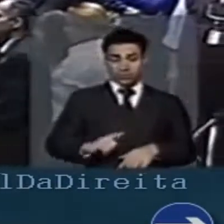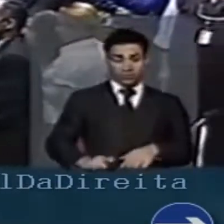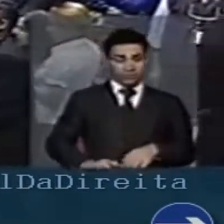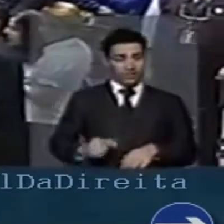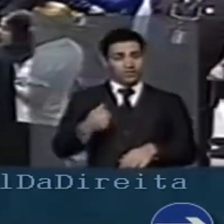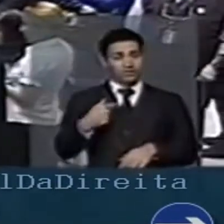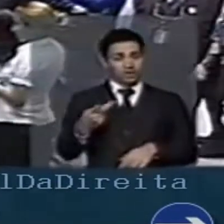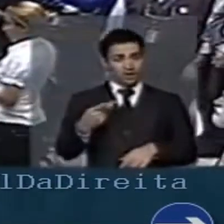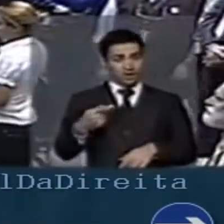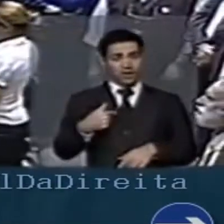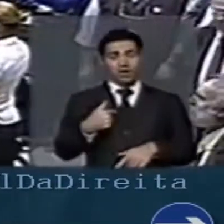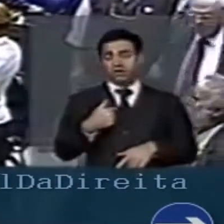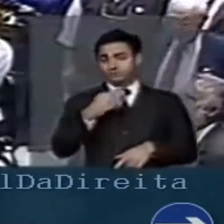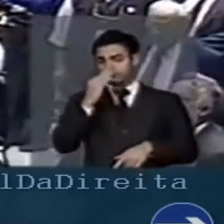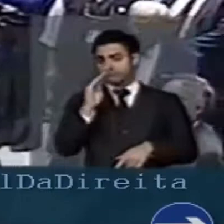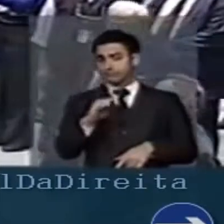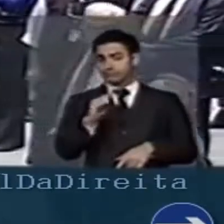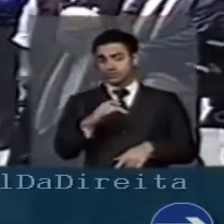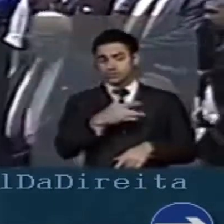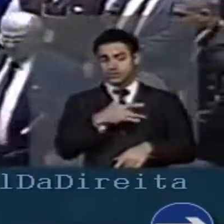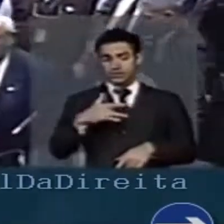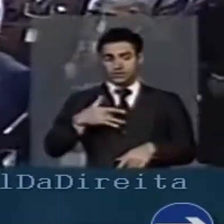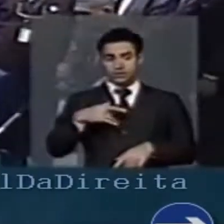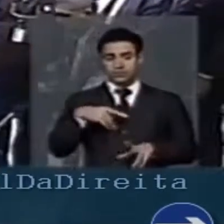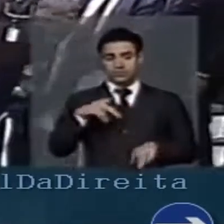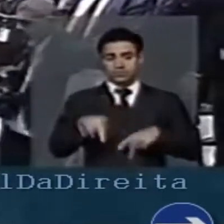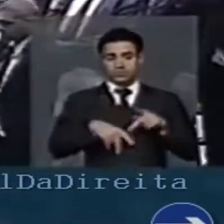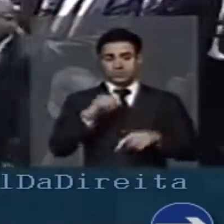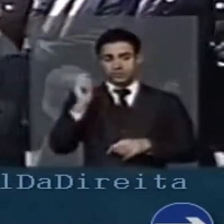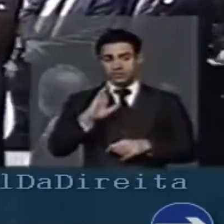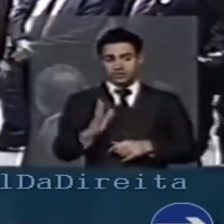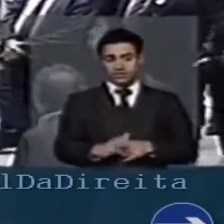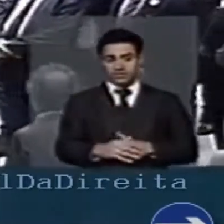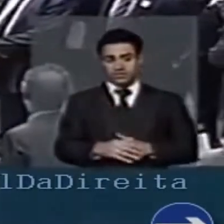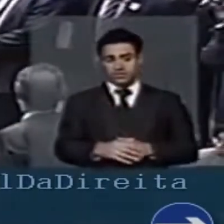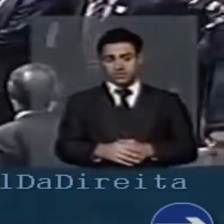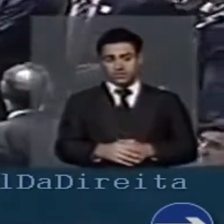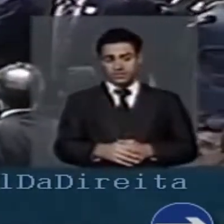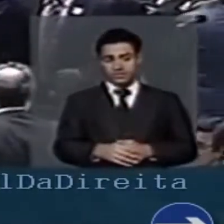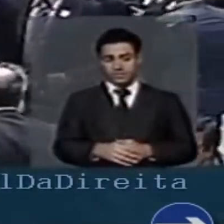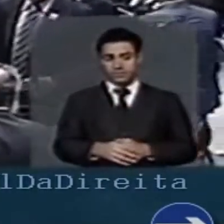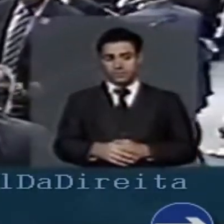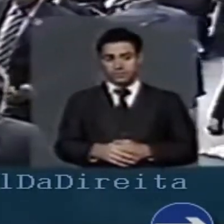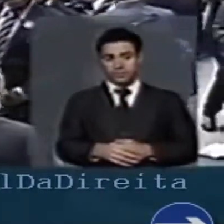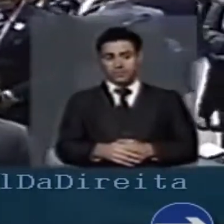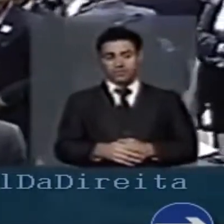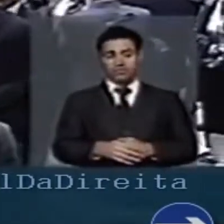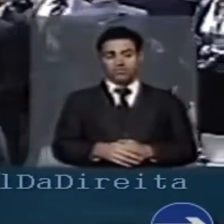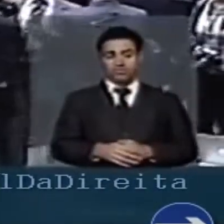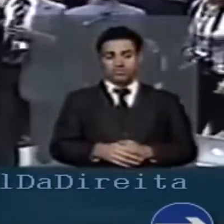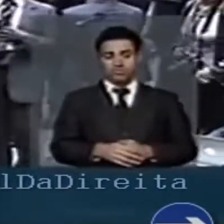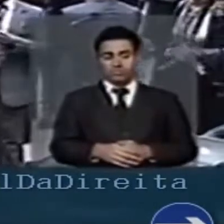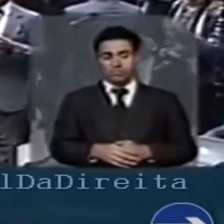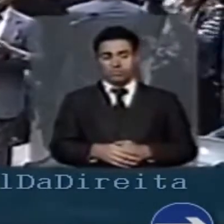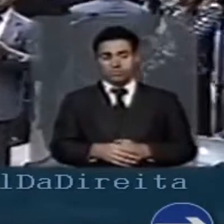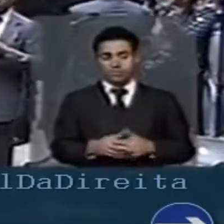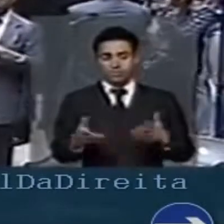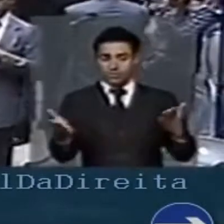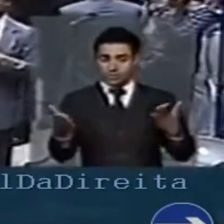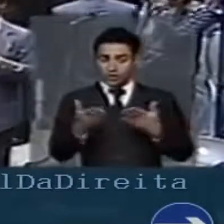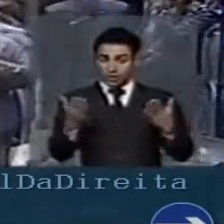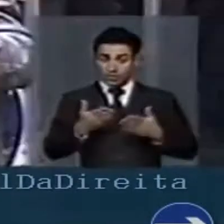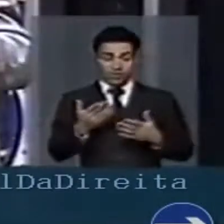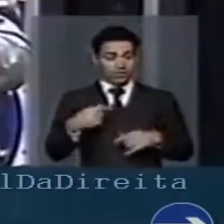con la salud de este pueblo brasileño. Y ahora, de una manera